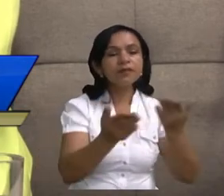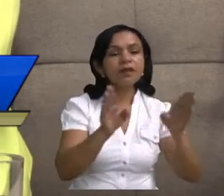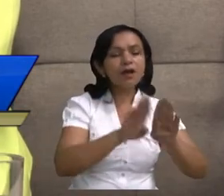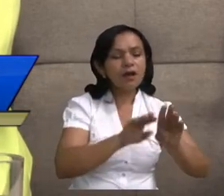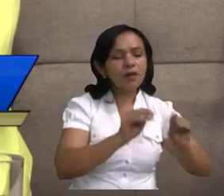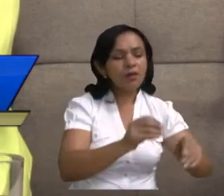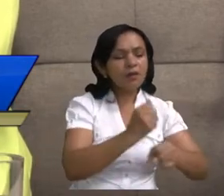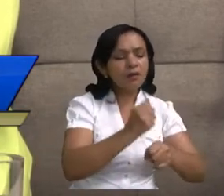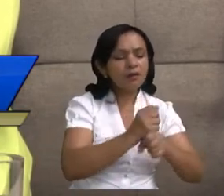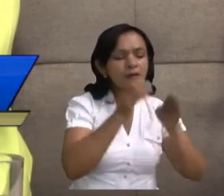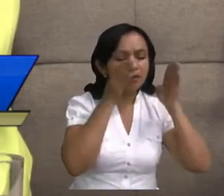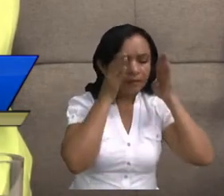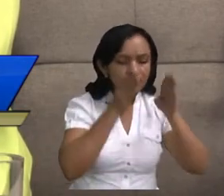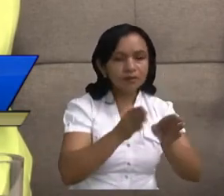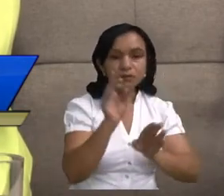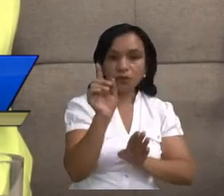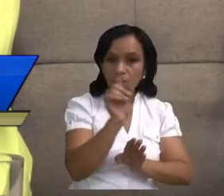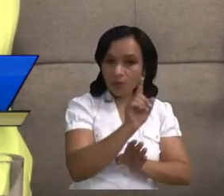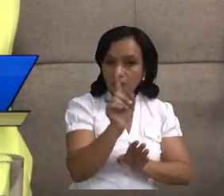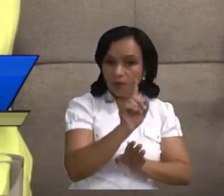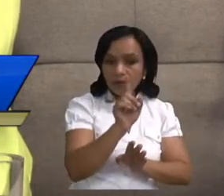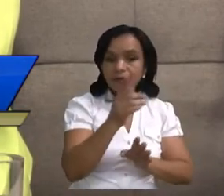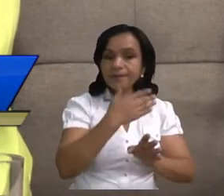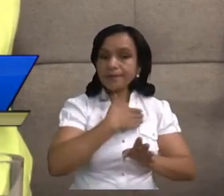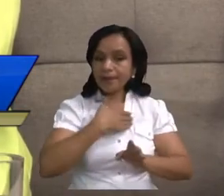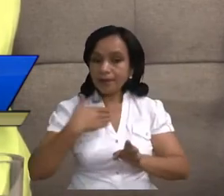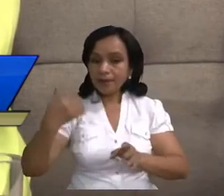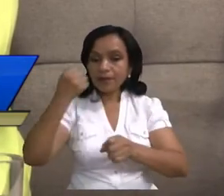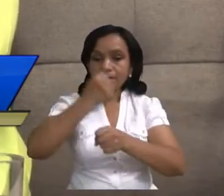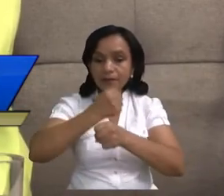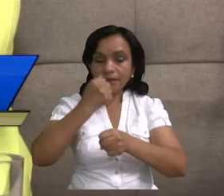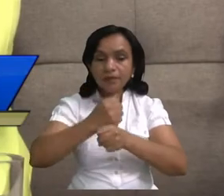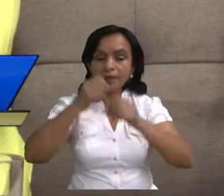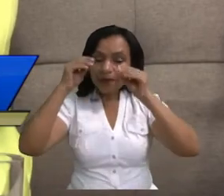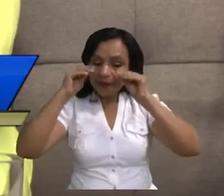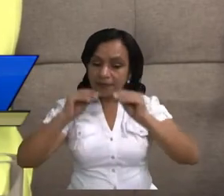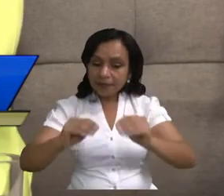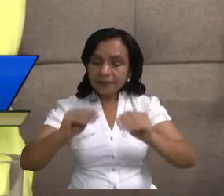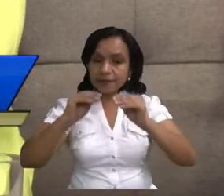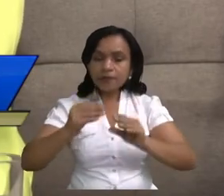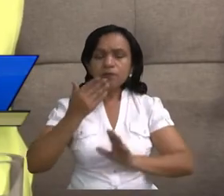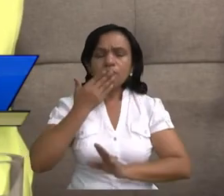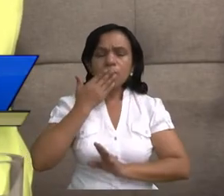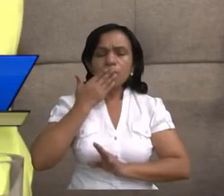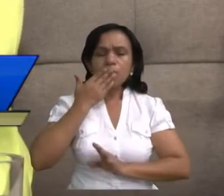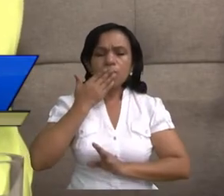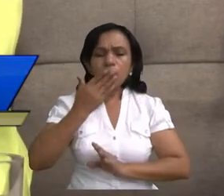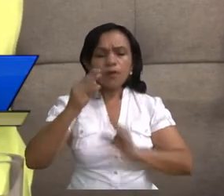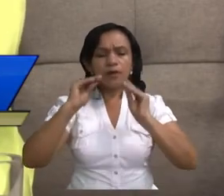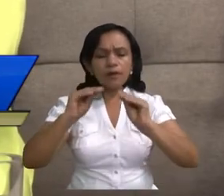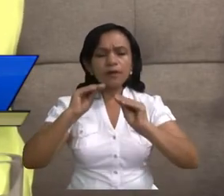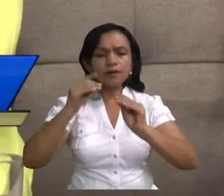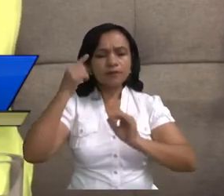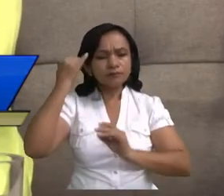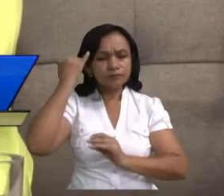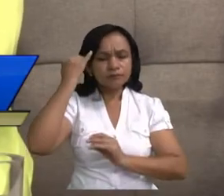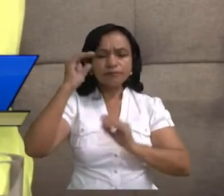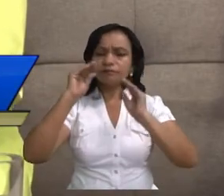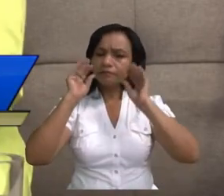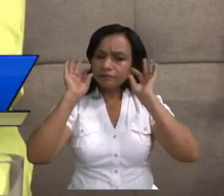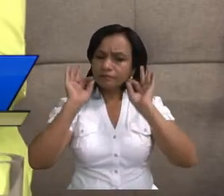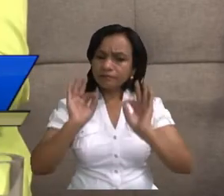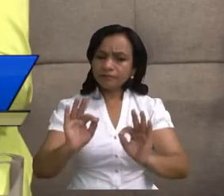sino trabajar para que haya una sociedad educada, una sociedad formada. Entonces, por eso tenemos que